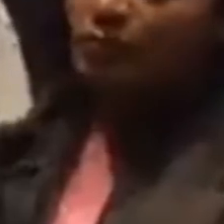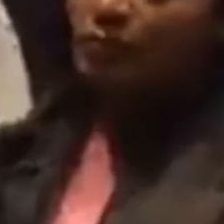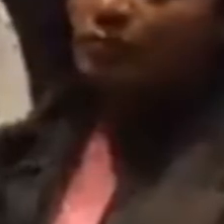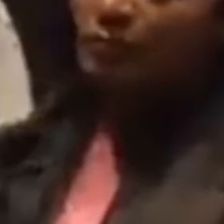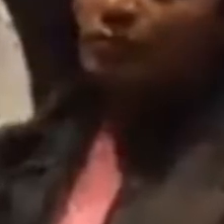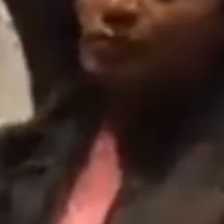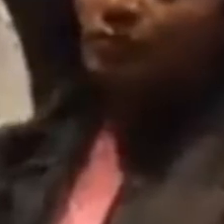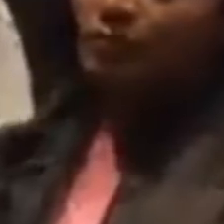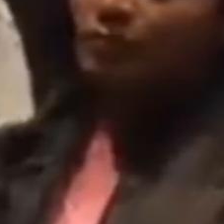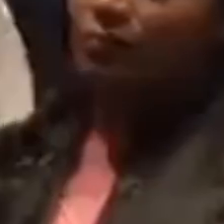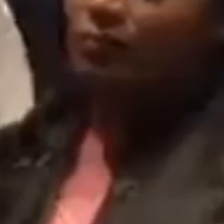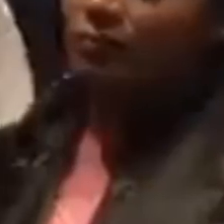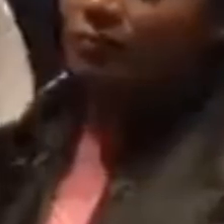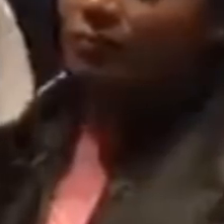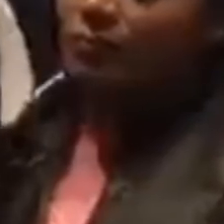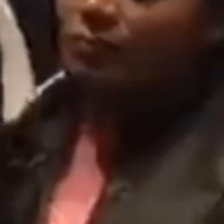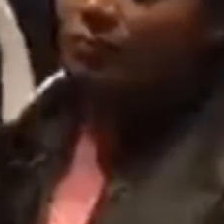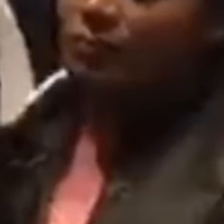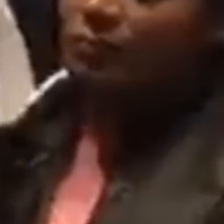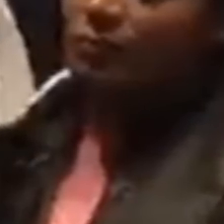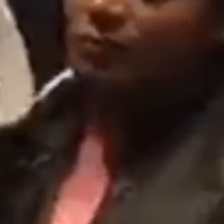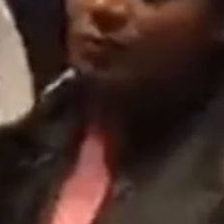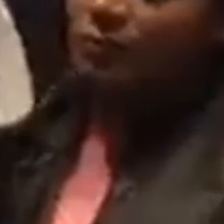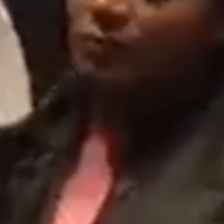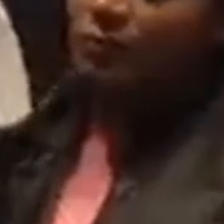renuncia para el próximo lunes.